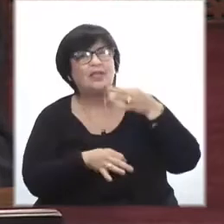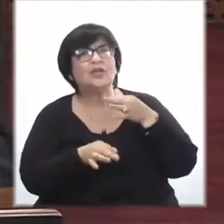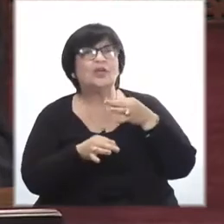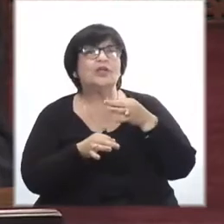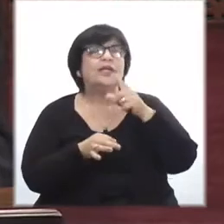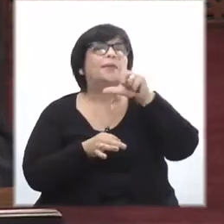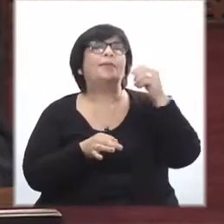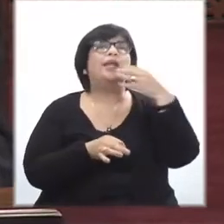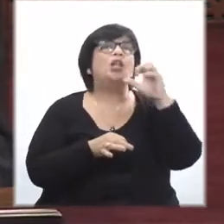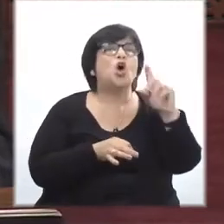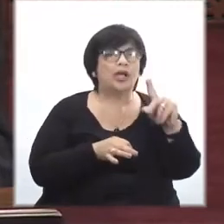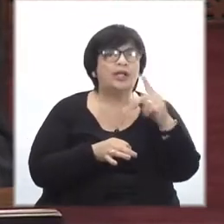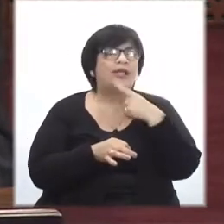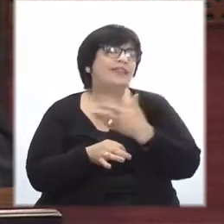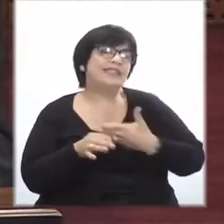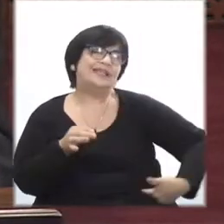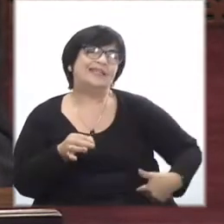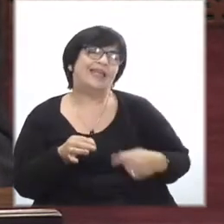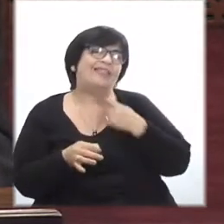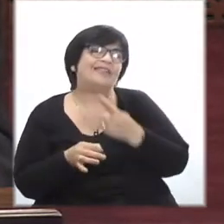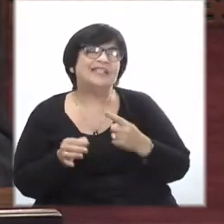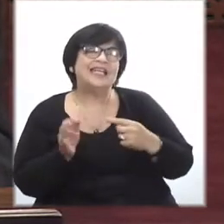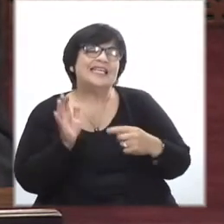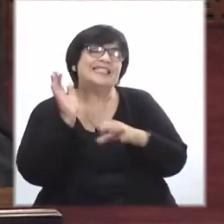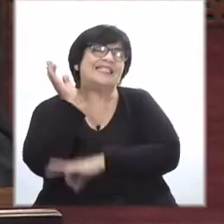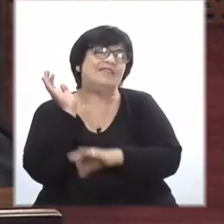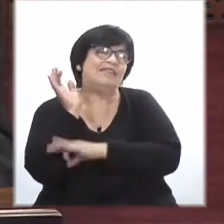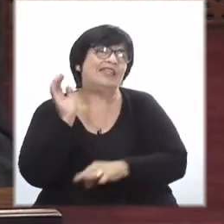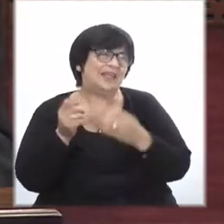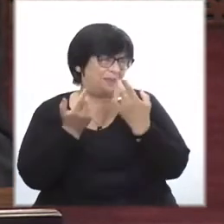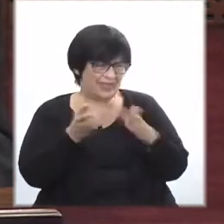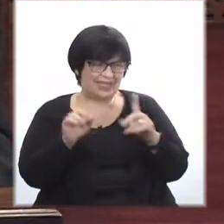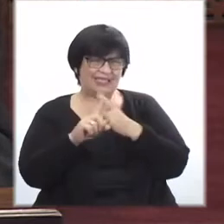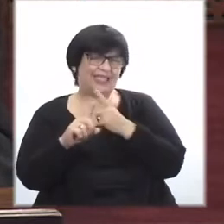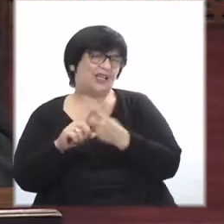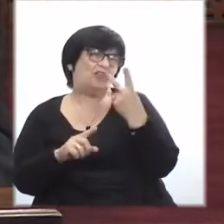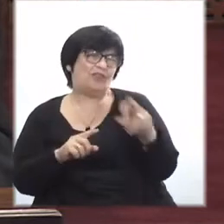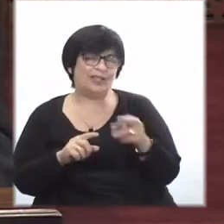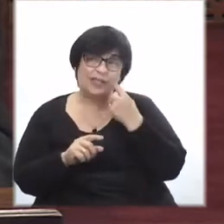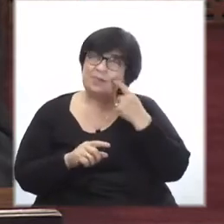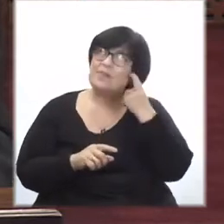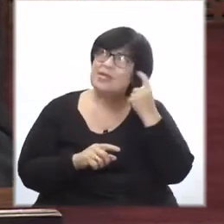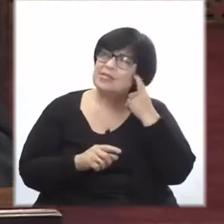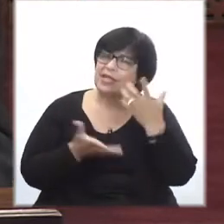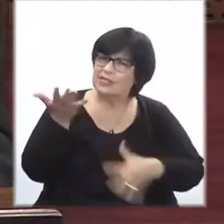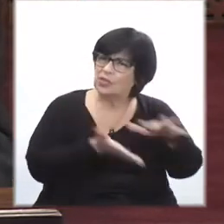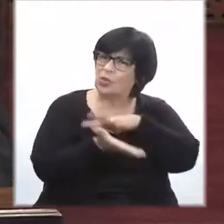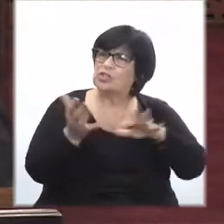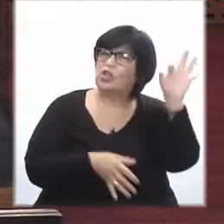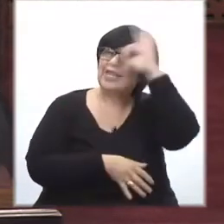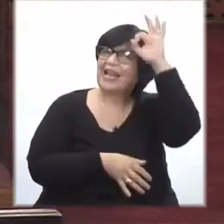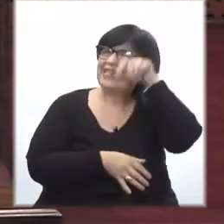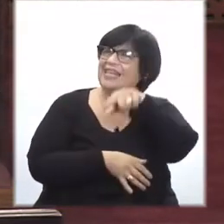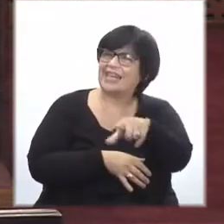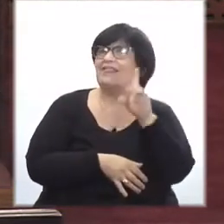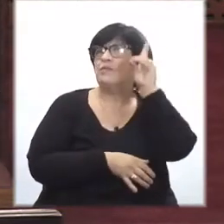Belloc en su obra El Estado Servil, escrita ya a principios del siglo XX, en que reflexiona observando la realidad de Inglaterra, donde fue diputado